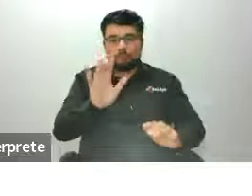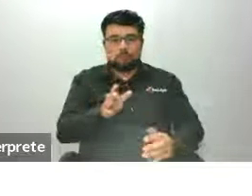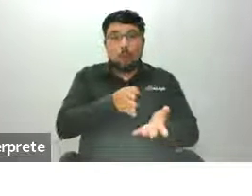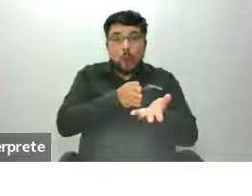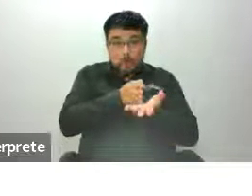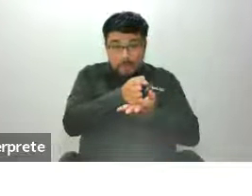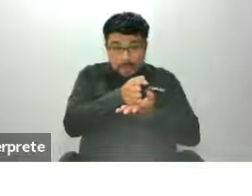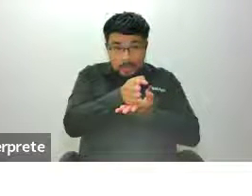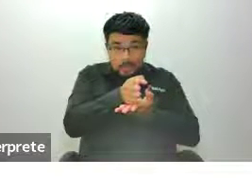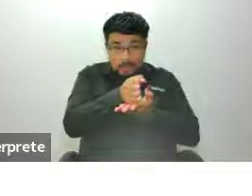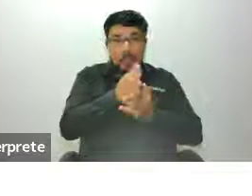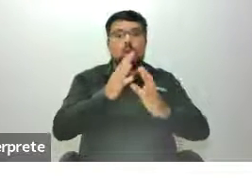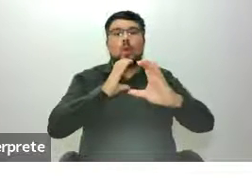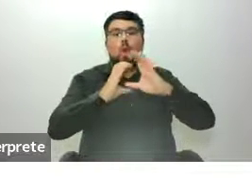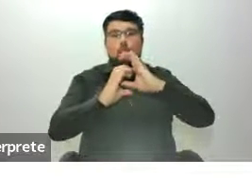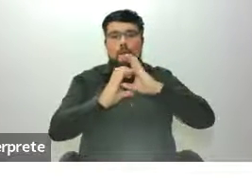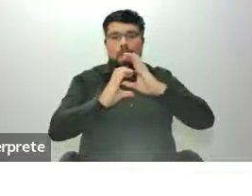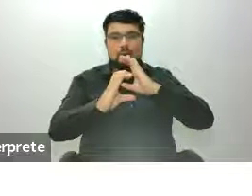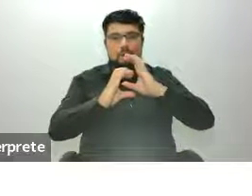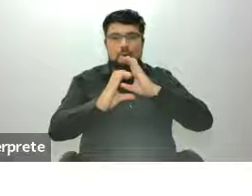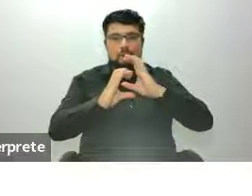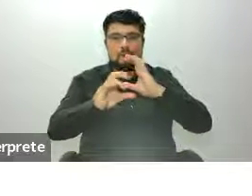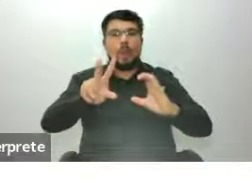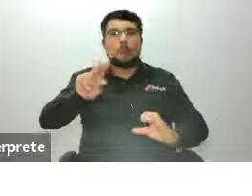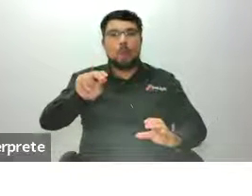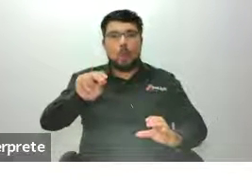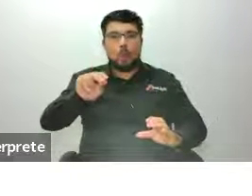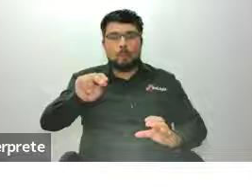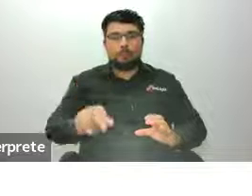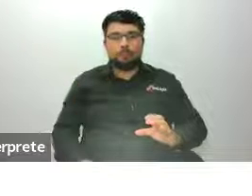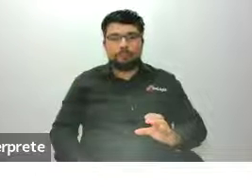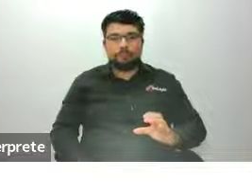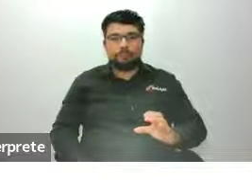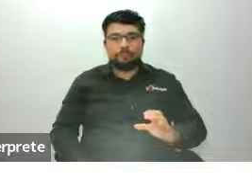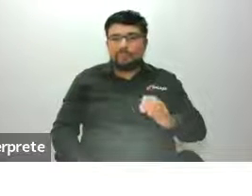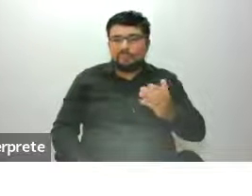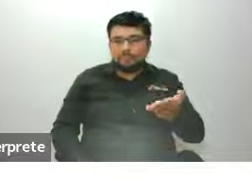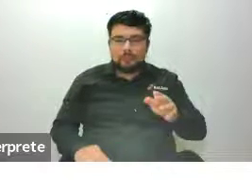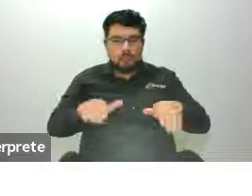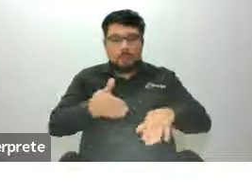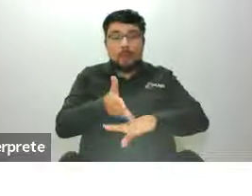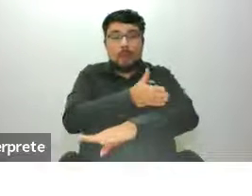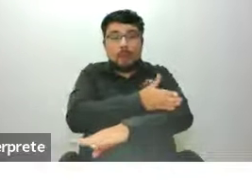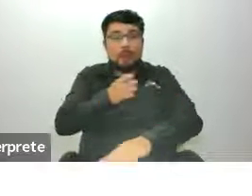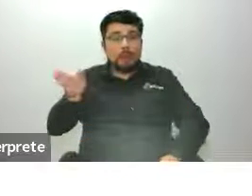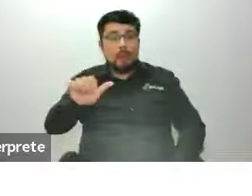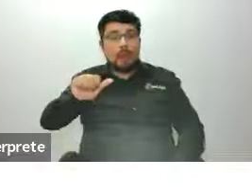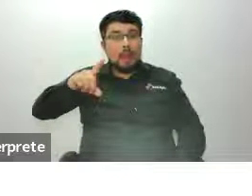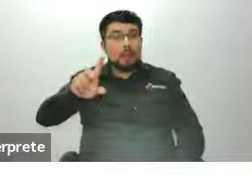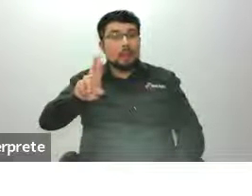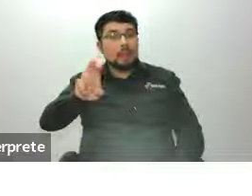de color morado. Comunicación tiene relación con lo que señalaba Andrea en un principio, con